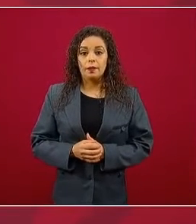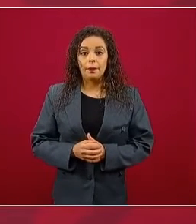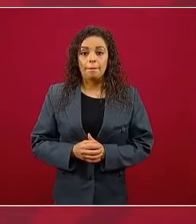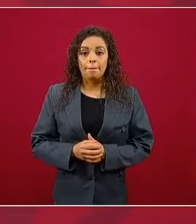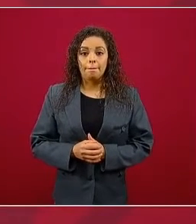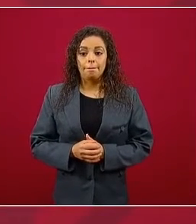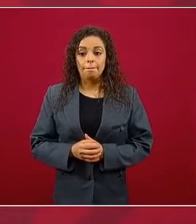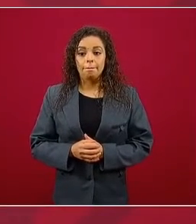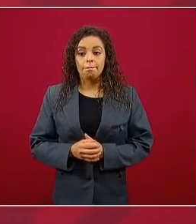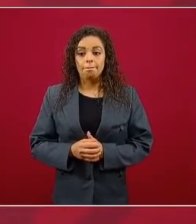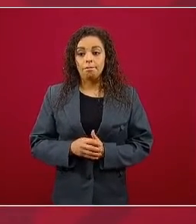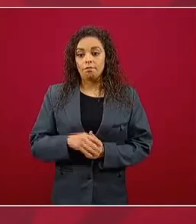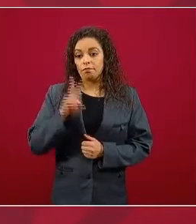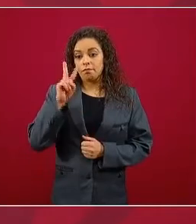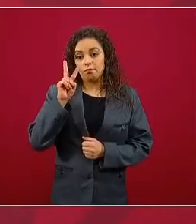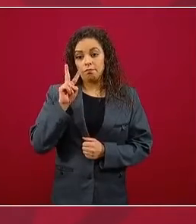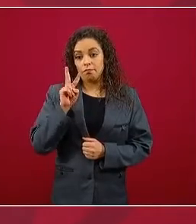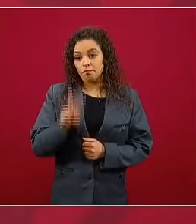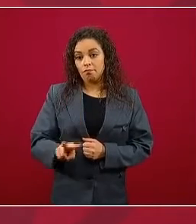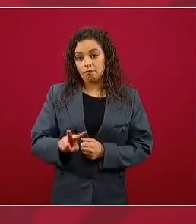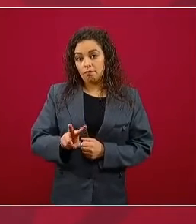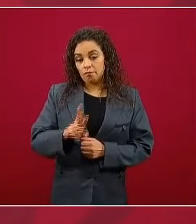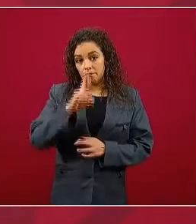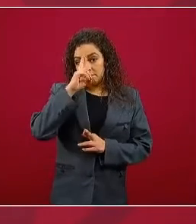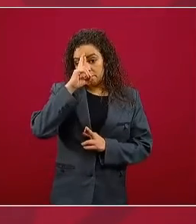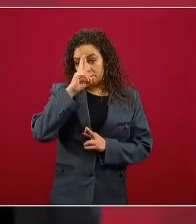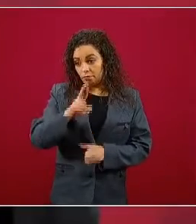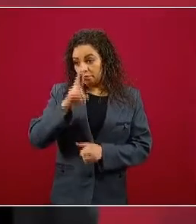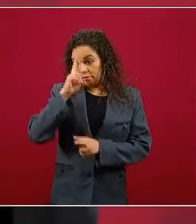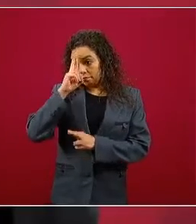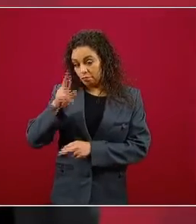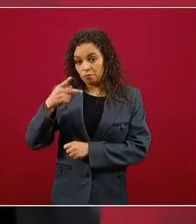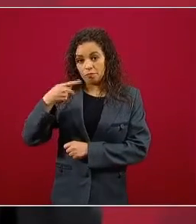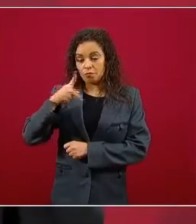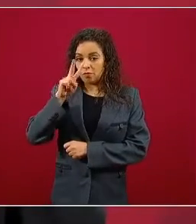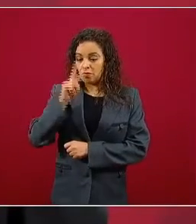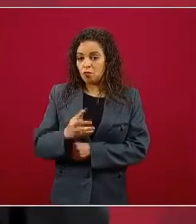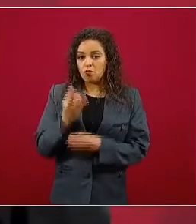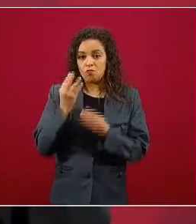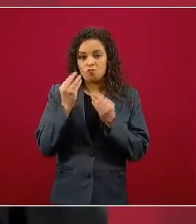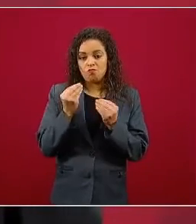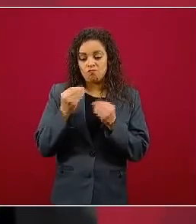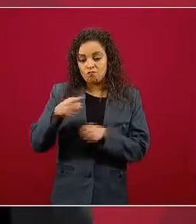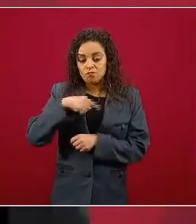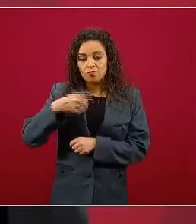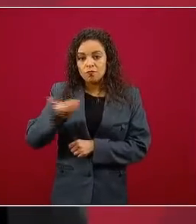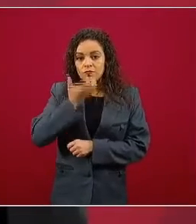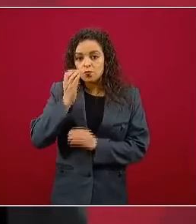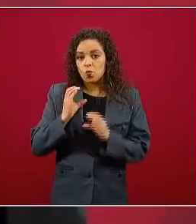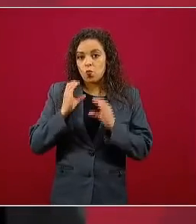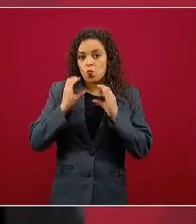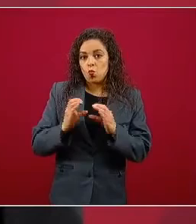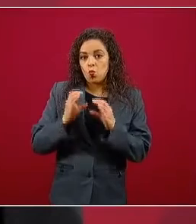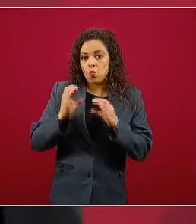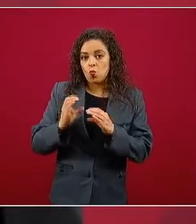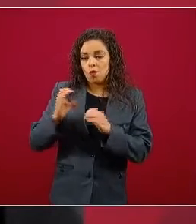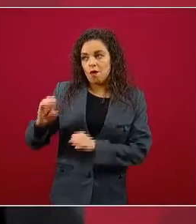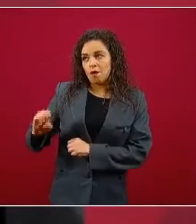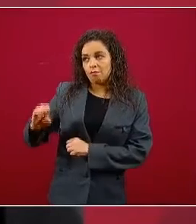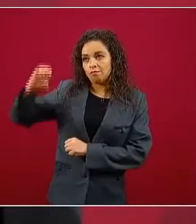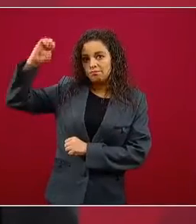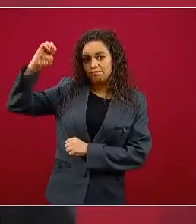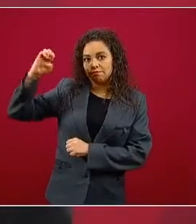con todo respeto lo digo, cuidamos mucho a nuestros adultos mayores en